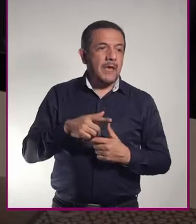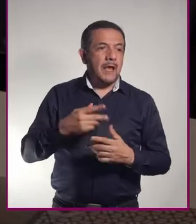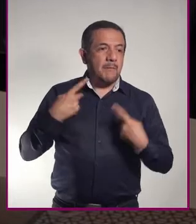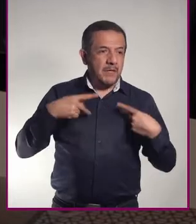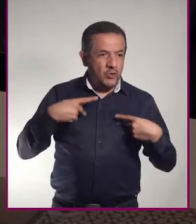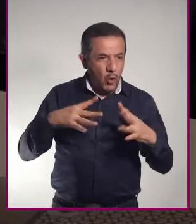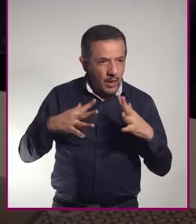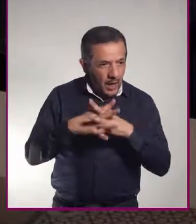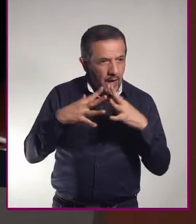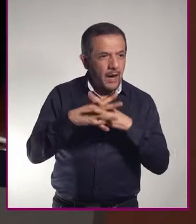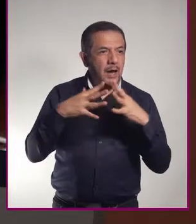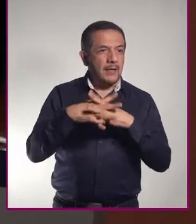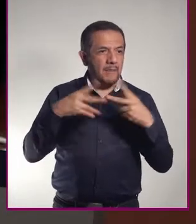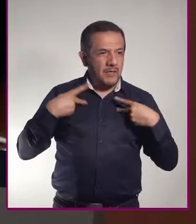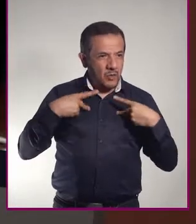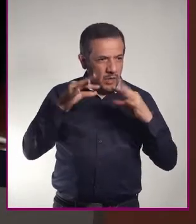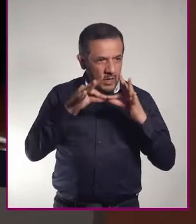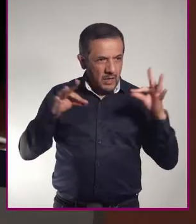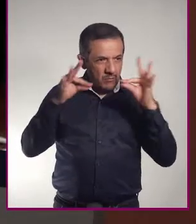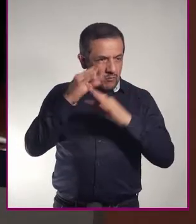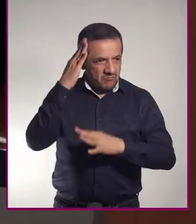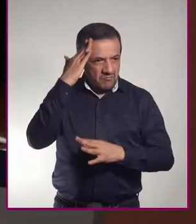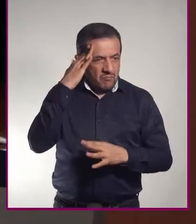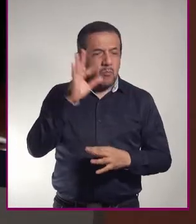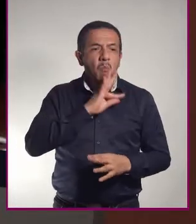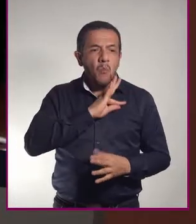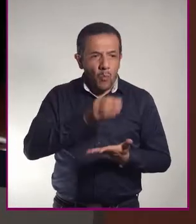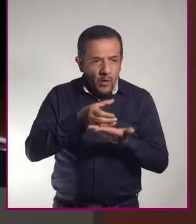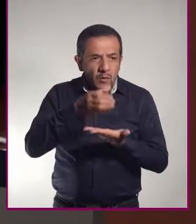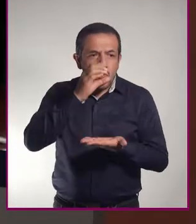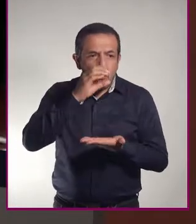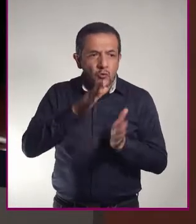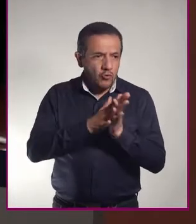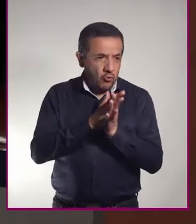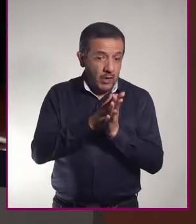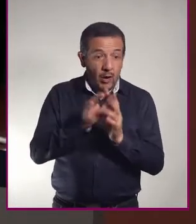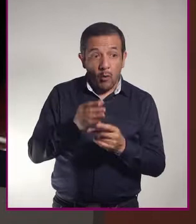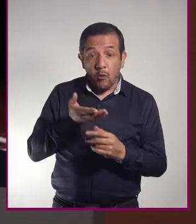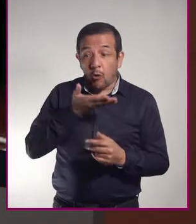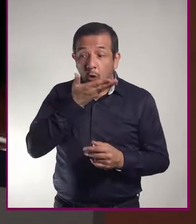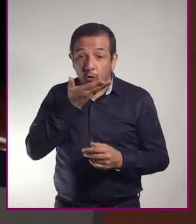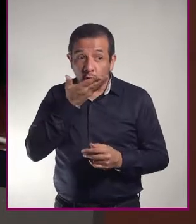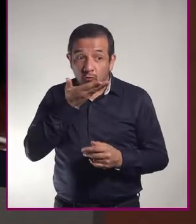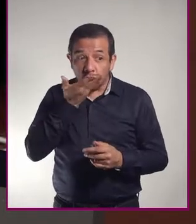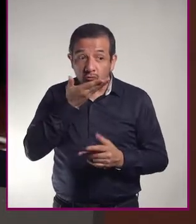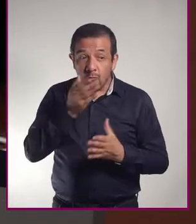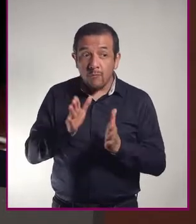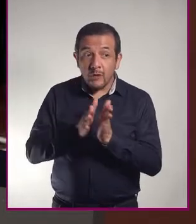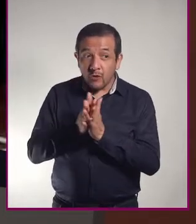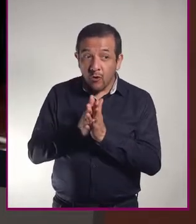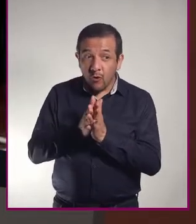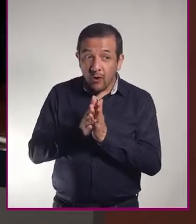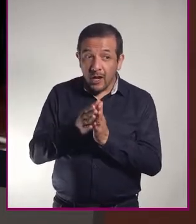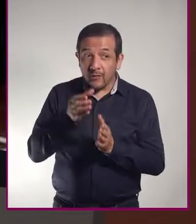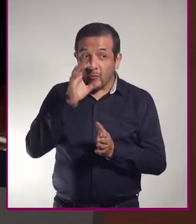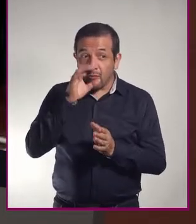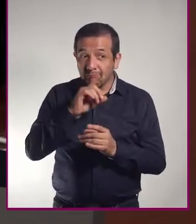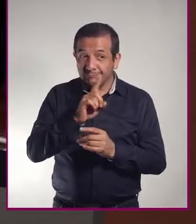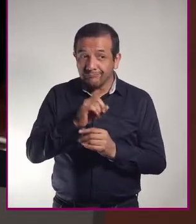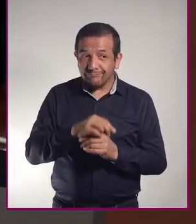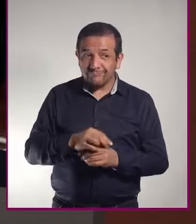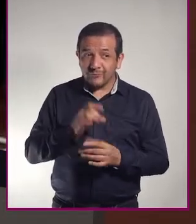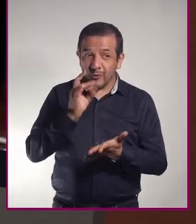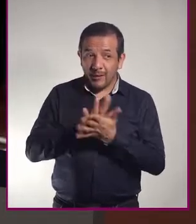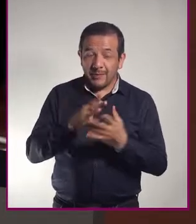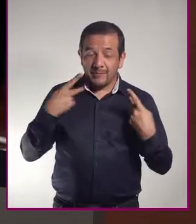eran quienes los podían consumir. No era una bebida de consumo popular. Ya